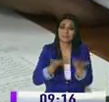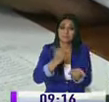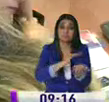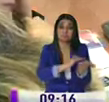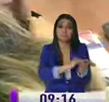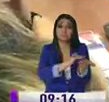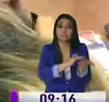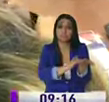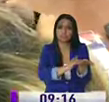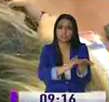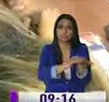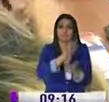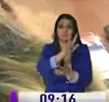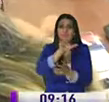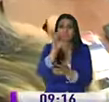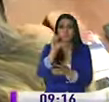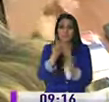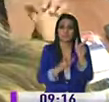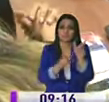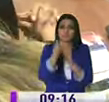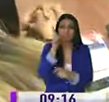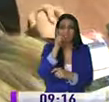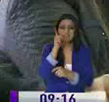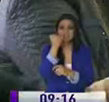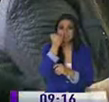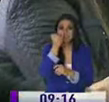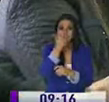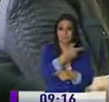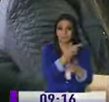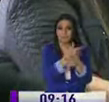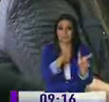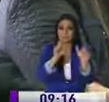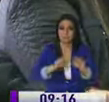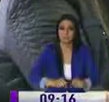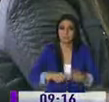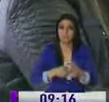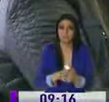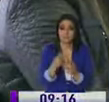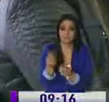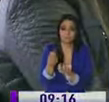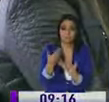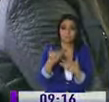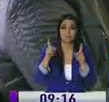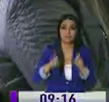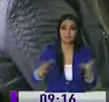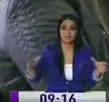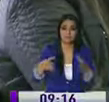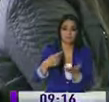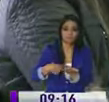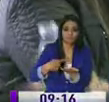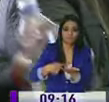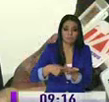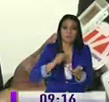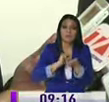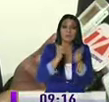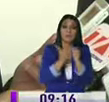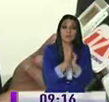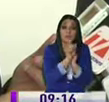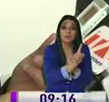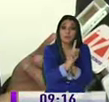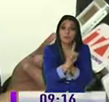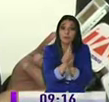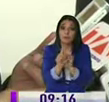al menos 30 dirigentes indígenas en la comisión se dice que estos informes deberán ser analizados caso por caso y